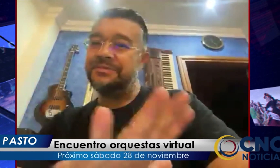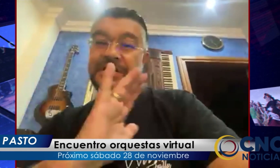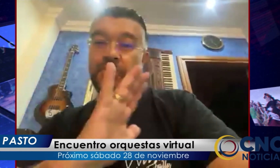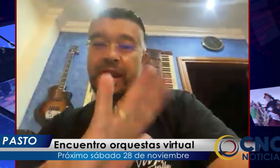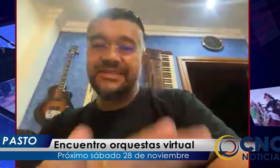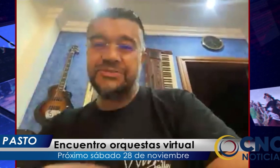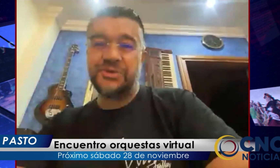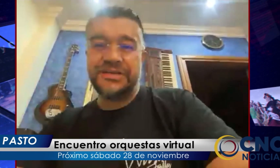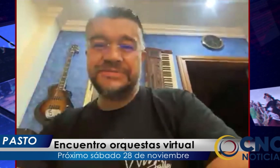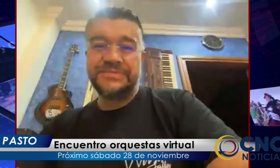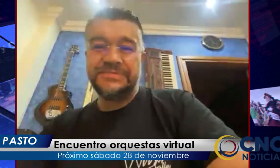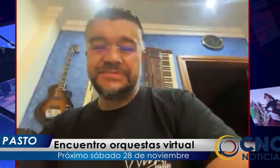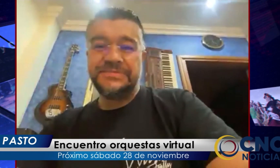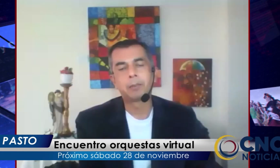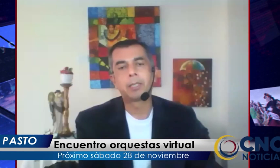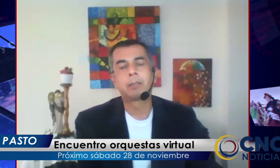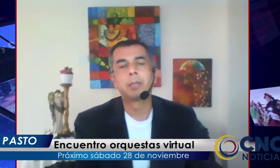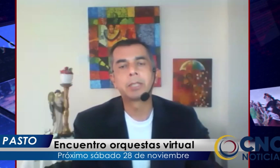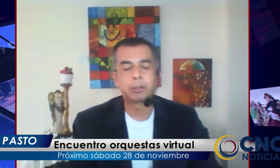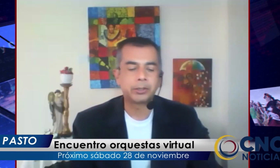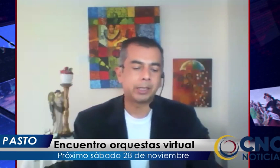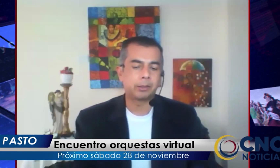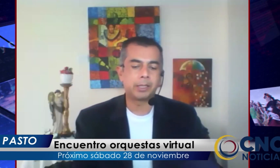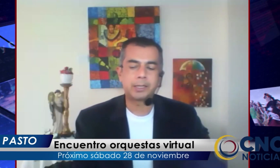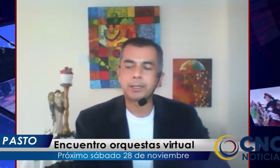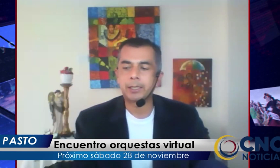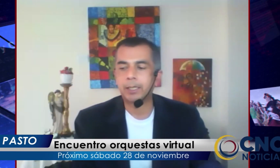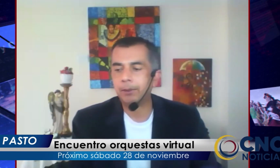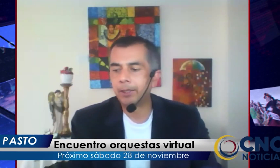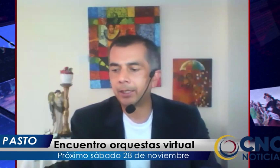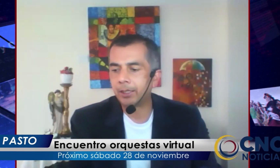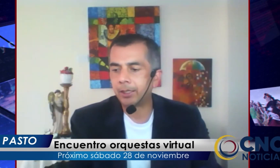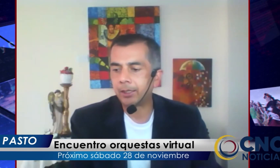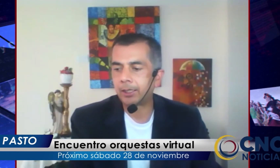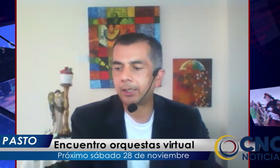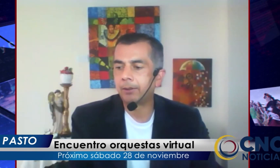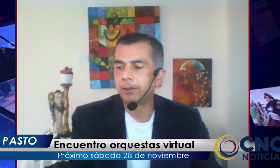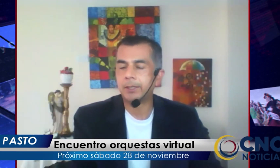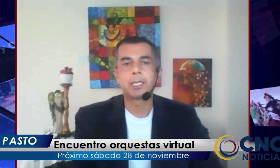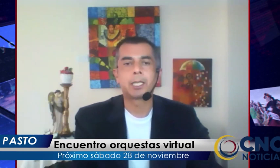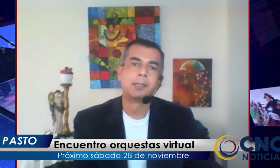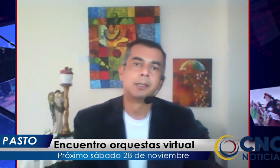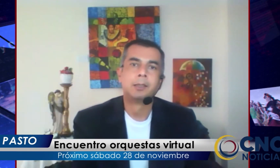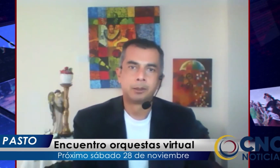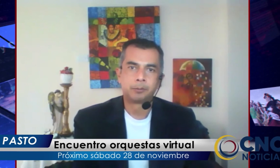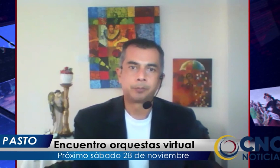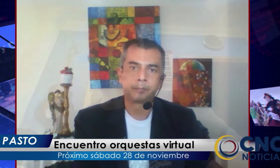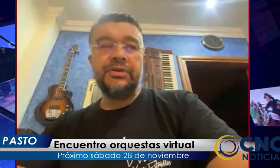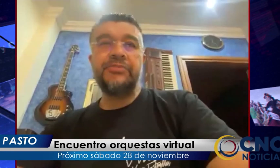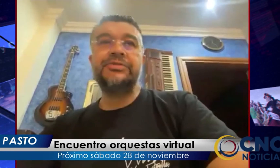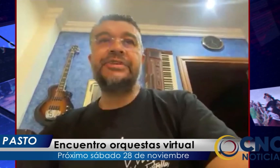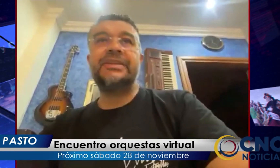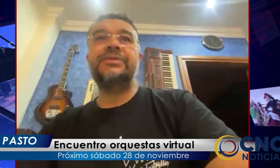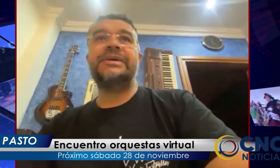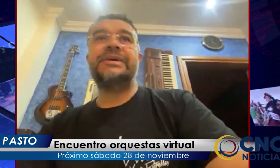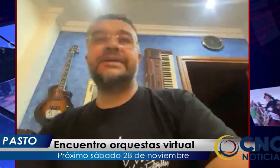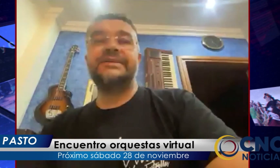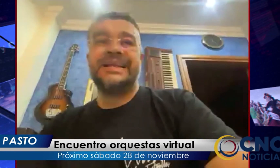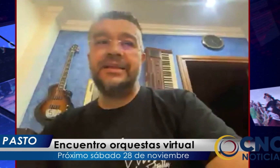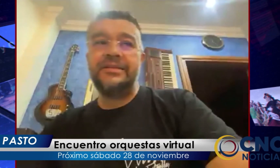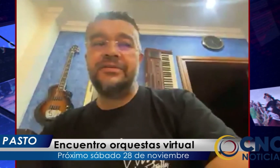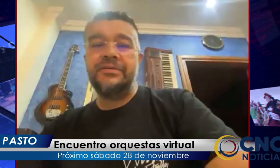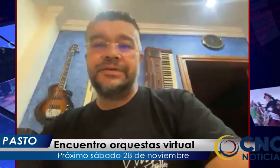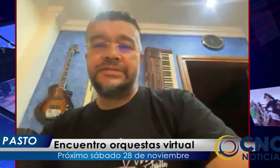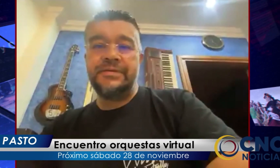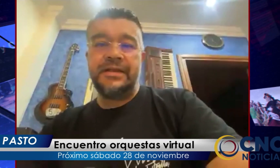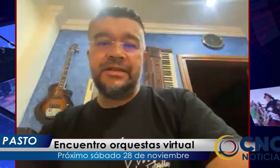pues virtual. Así nos toca. Perfecto. Hablemos del concierto. ¿De qué se trata? ¿Qué van a presentar? Bueno, el concierto es el quinto